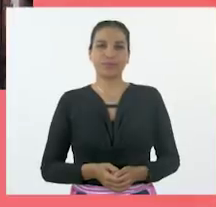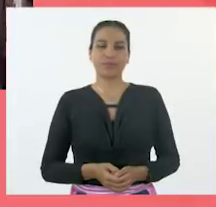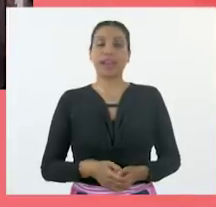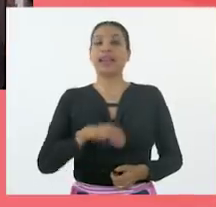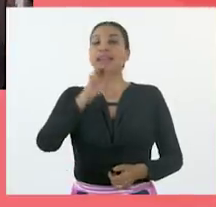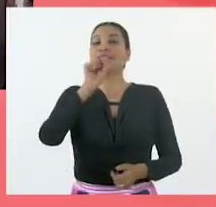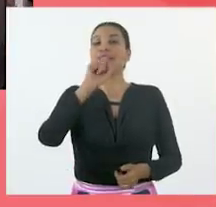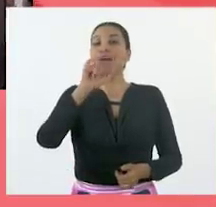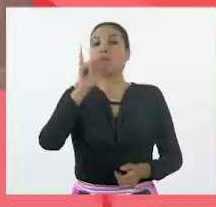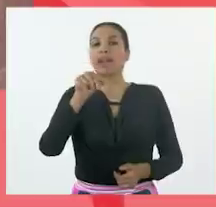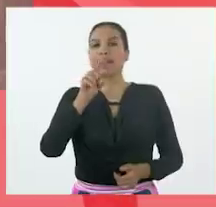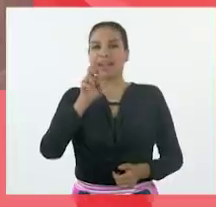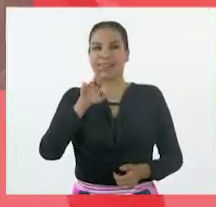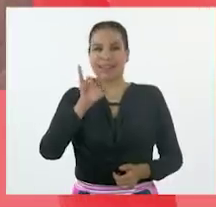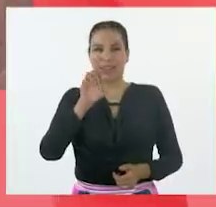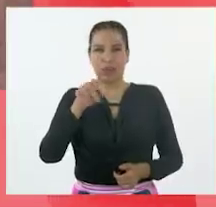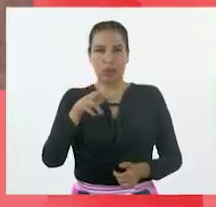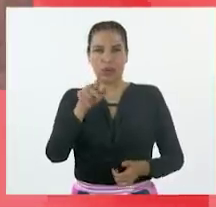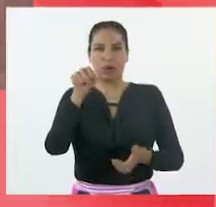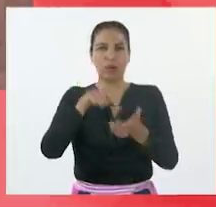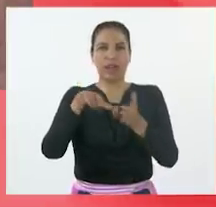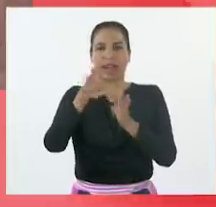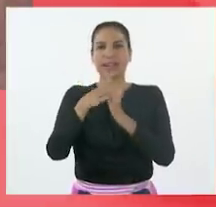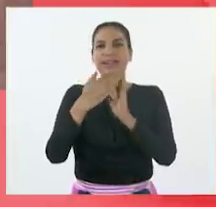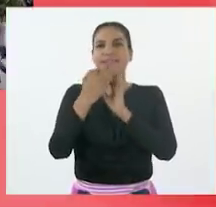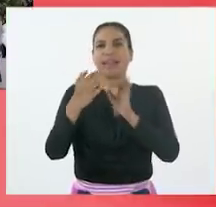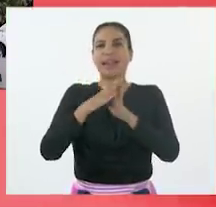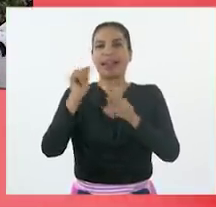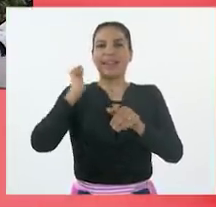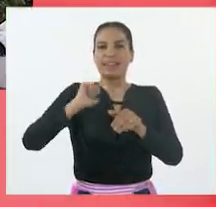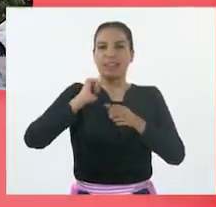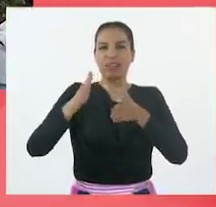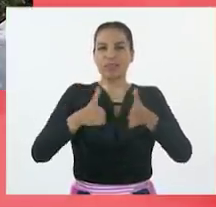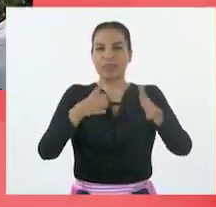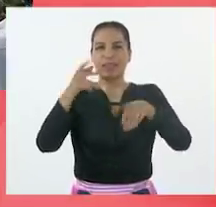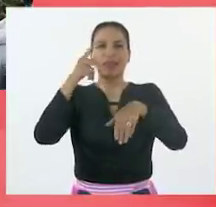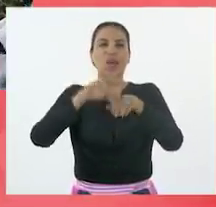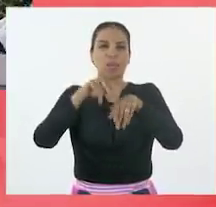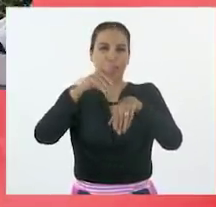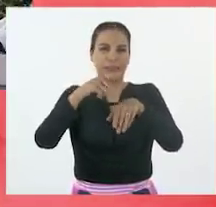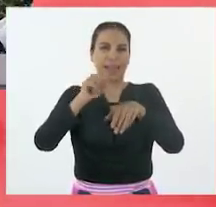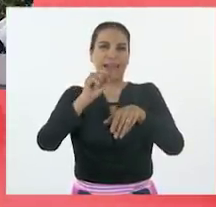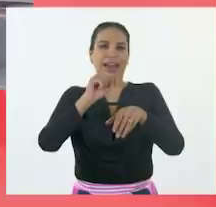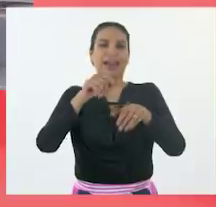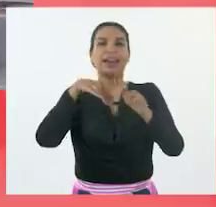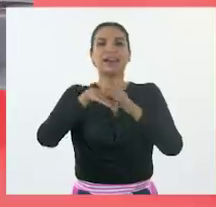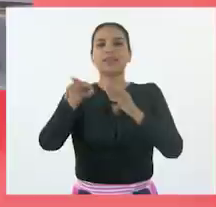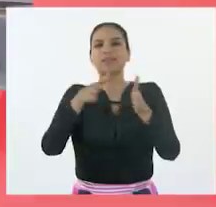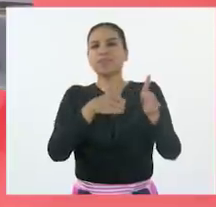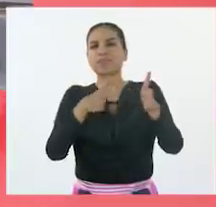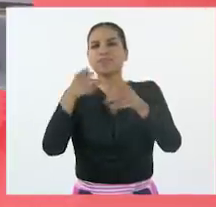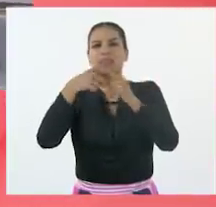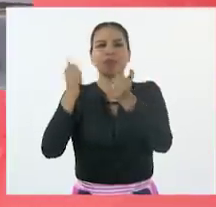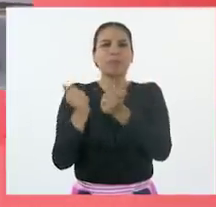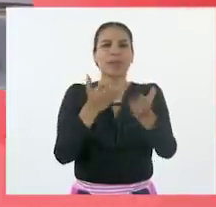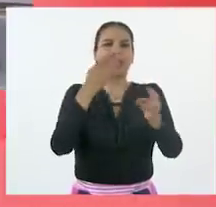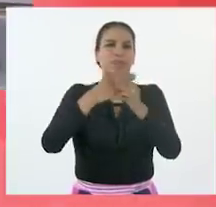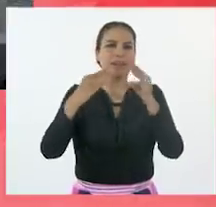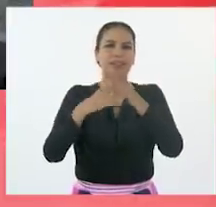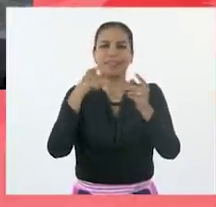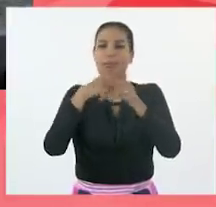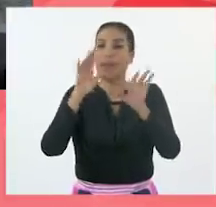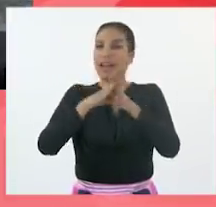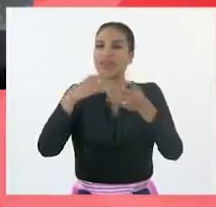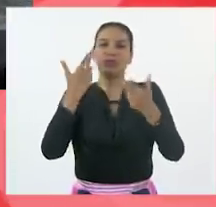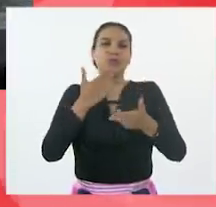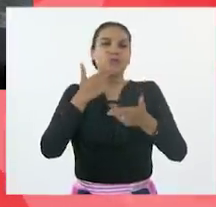San Juan del Río se encuentra exactamente sobre el antiguo Camino Real de Tierra Adentro, la ruta que llevaba las mercancías más ricas del